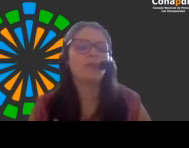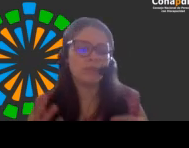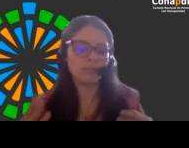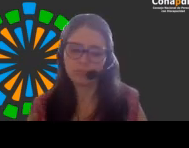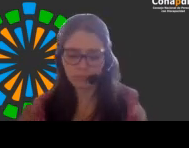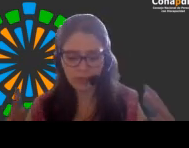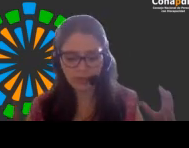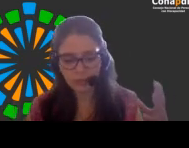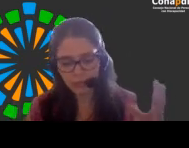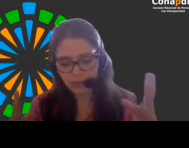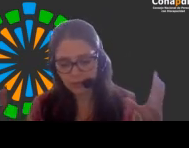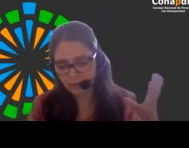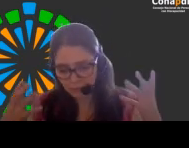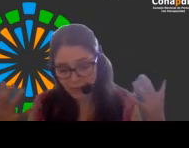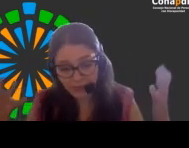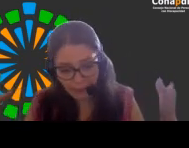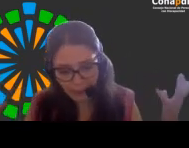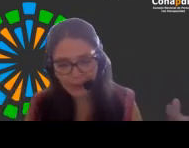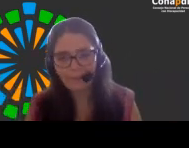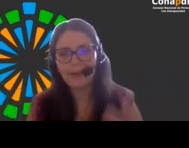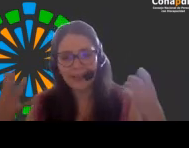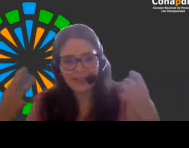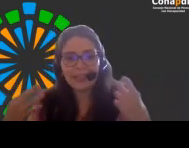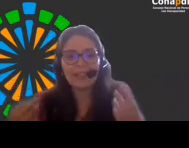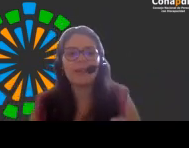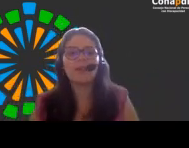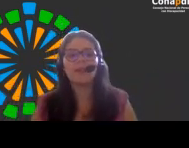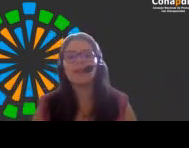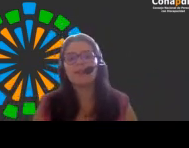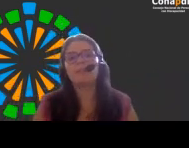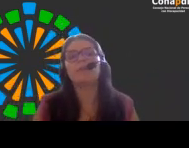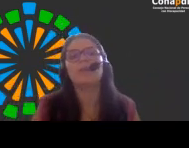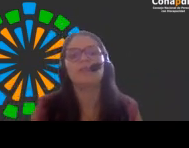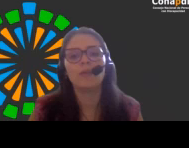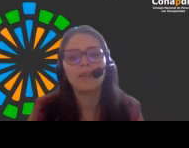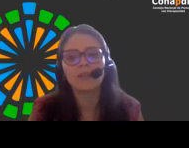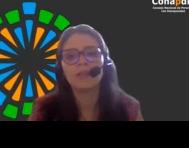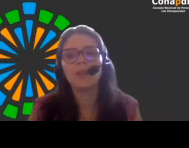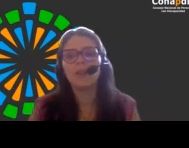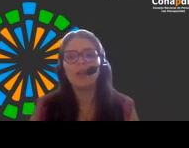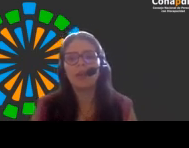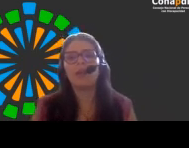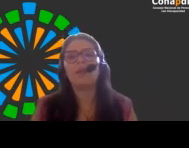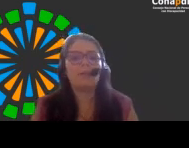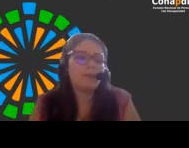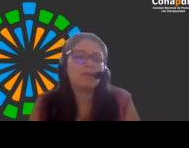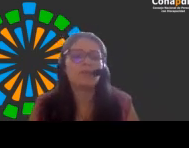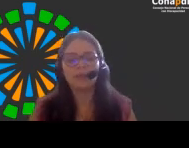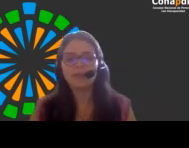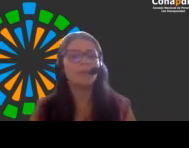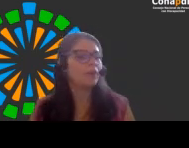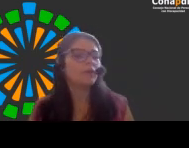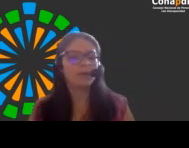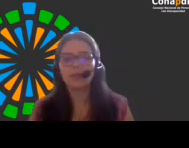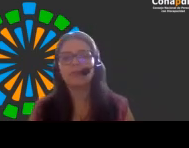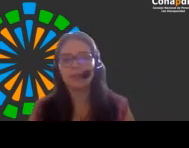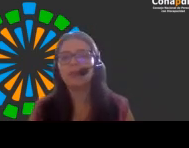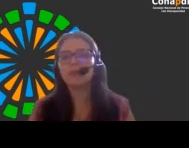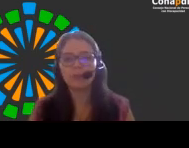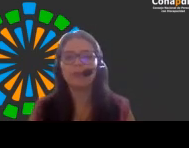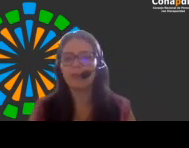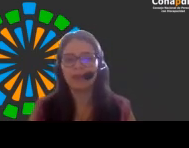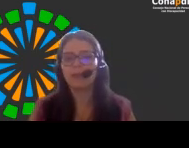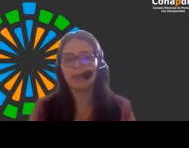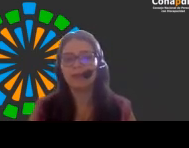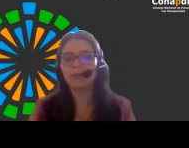como unas unos sistema verdad Para que sintieran las vibraciones y hay personas sordas que pueden tocar